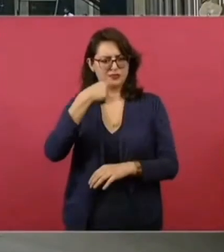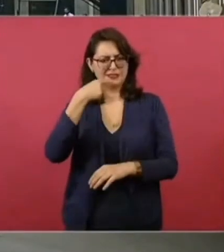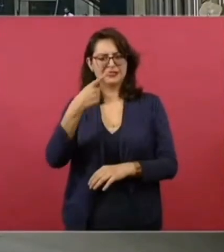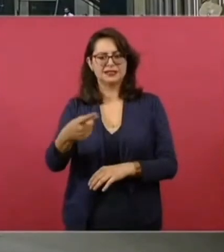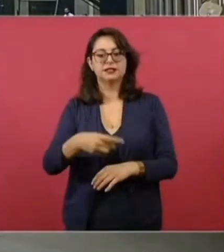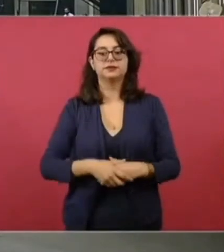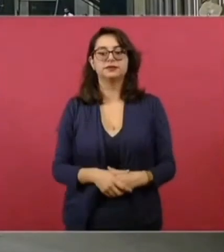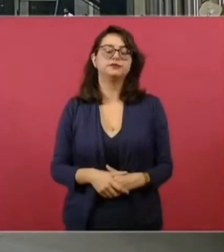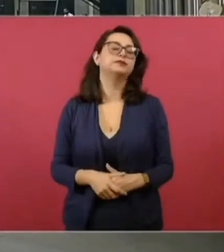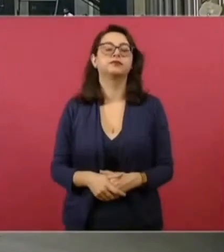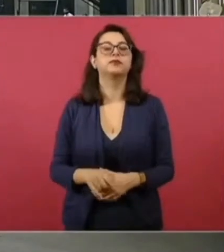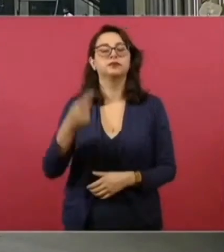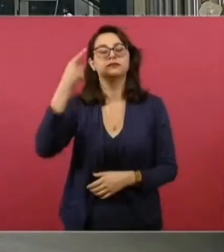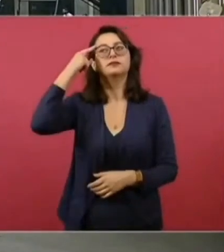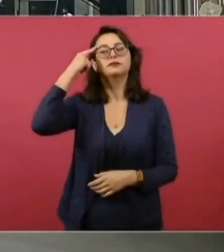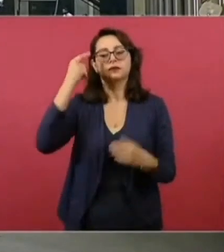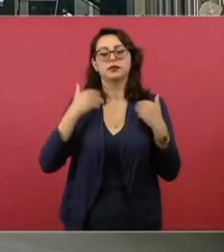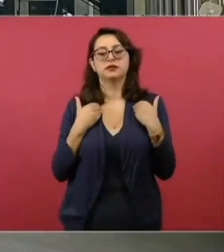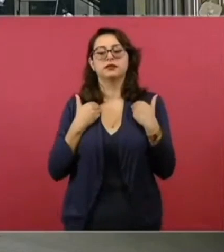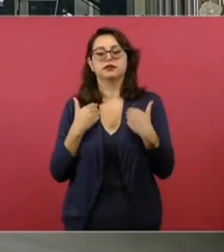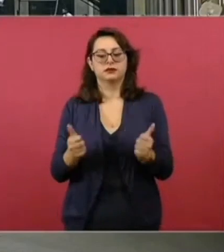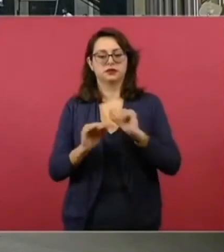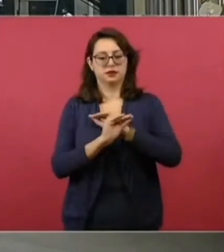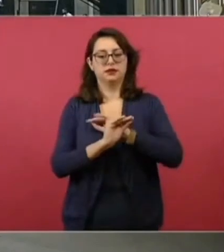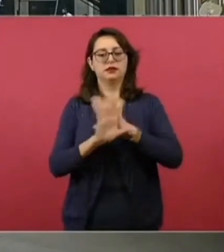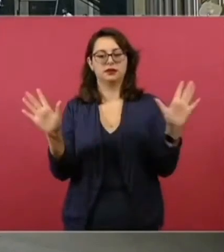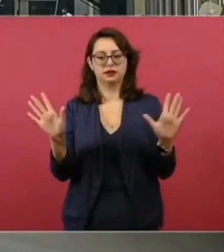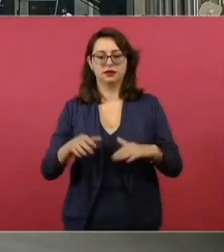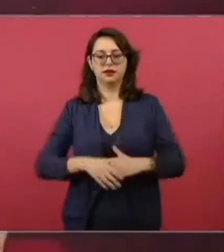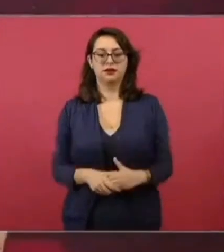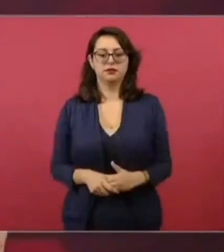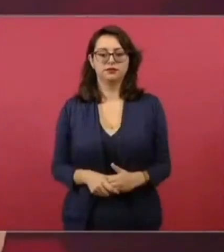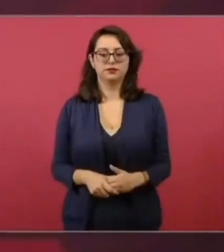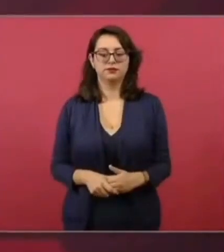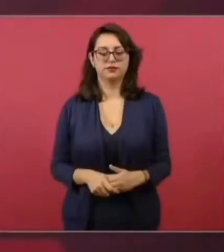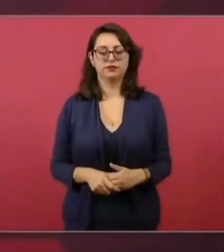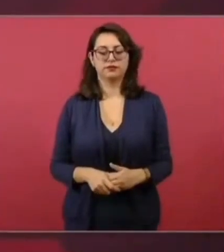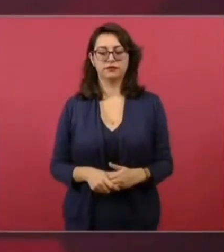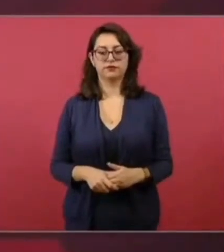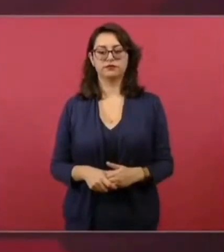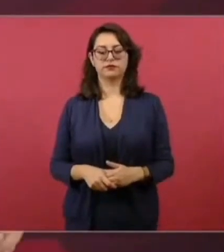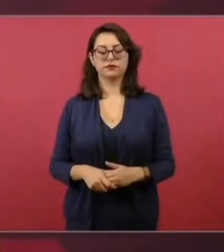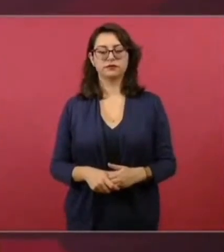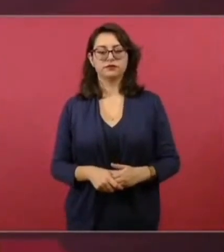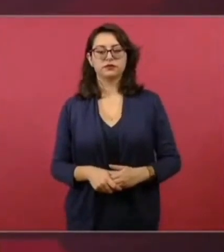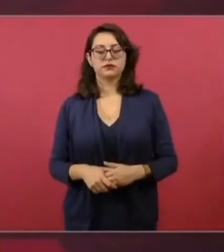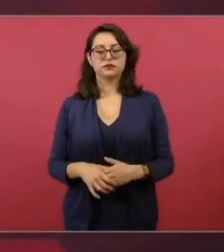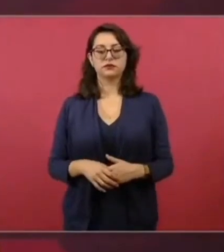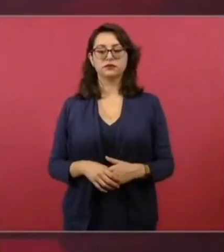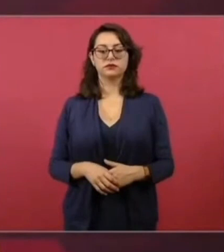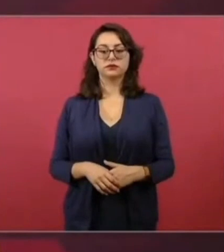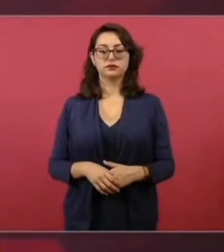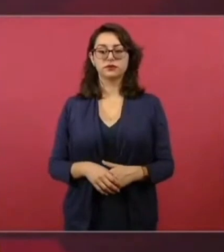porque eso nos va a ayudar a entender lo que está sucediendo.